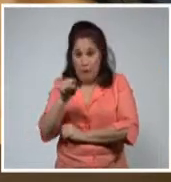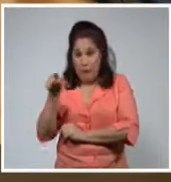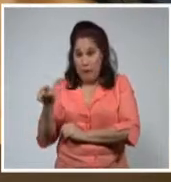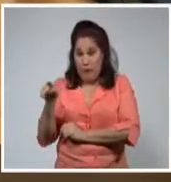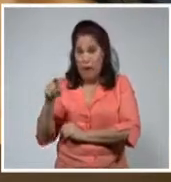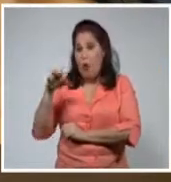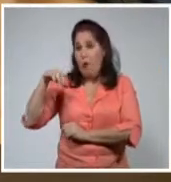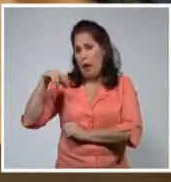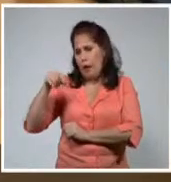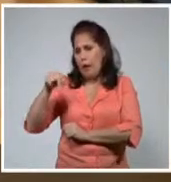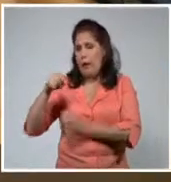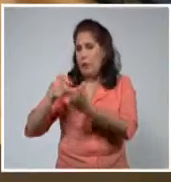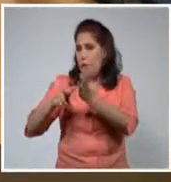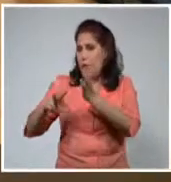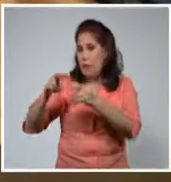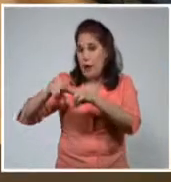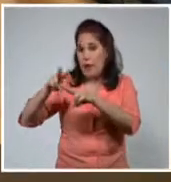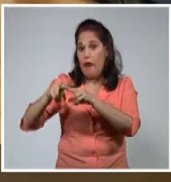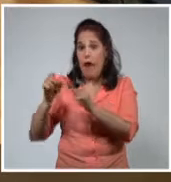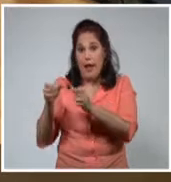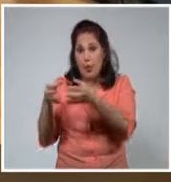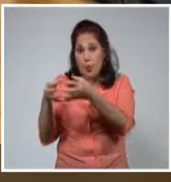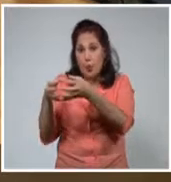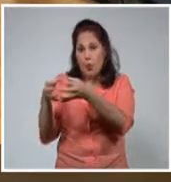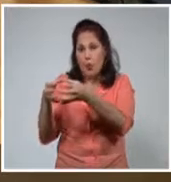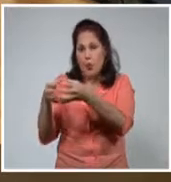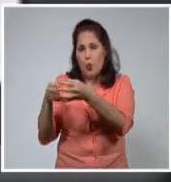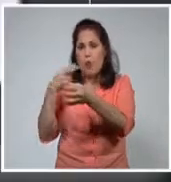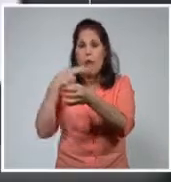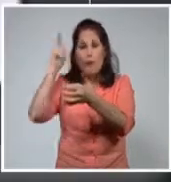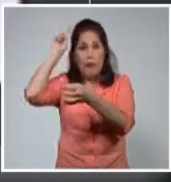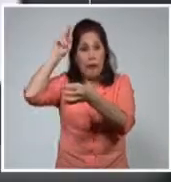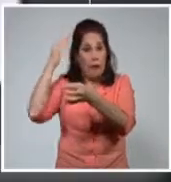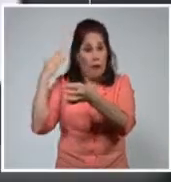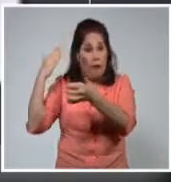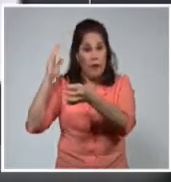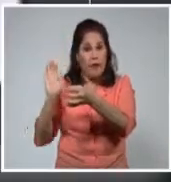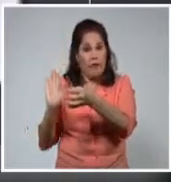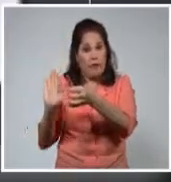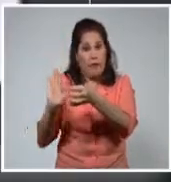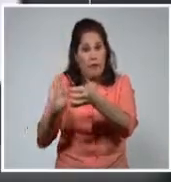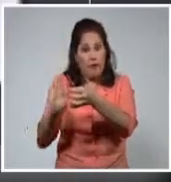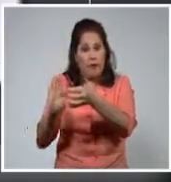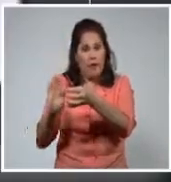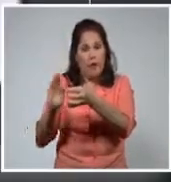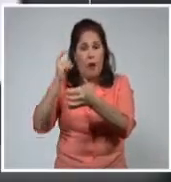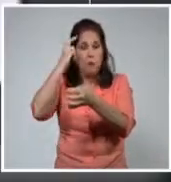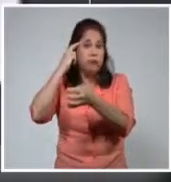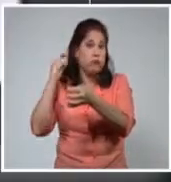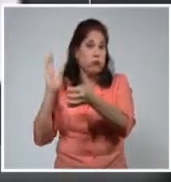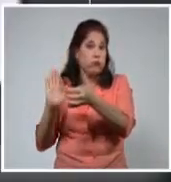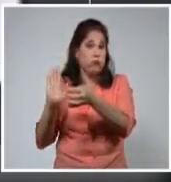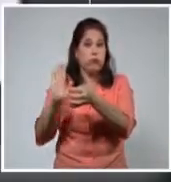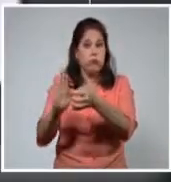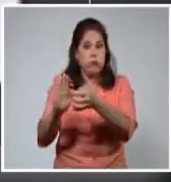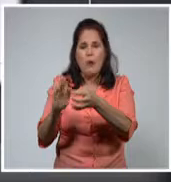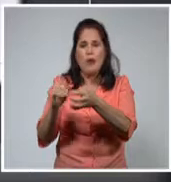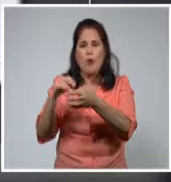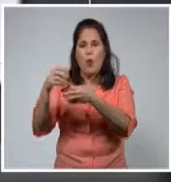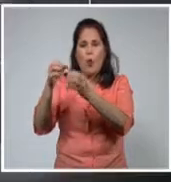nuestro país permaneció un pequeño grupo de individuos procedentes de la era arcaica que no se